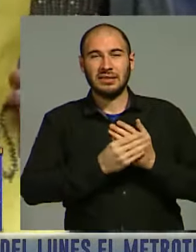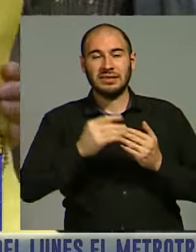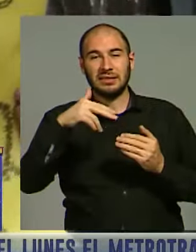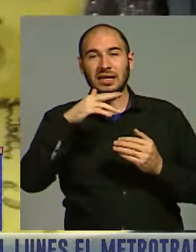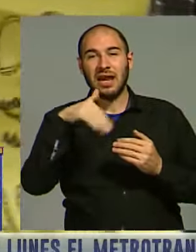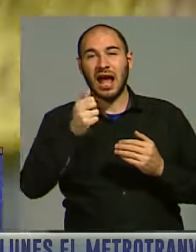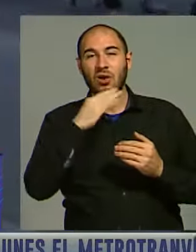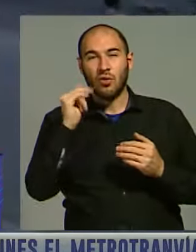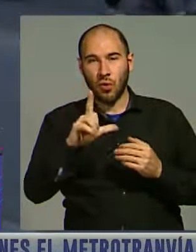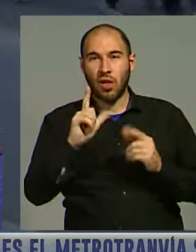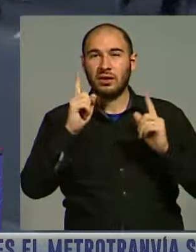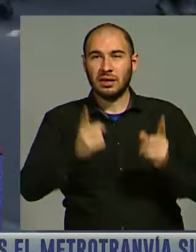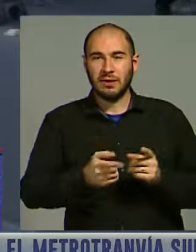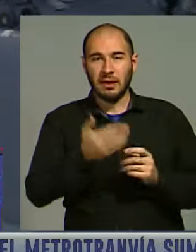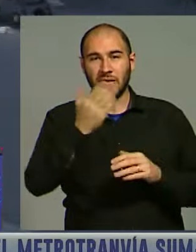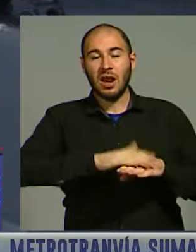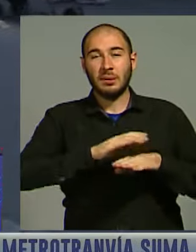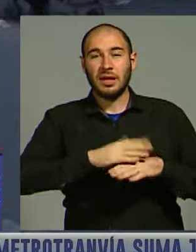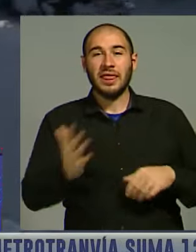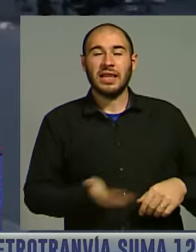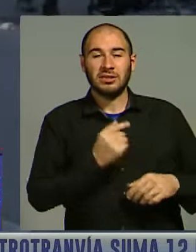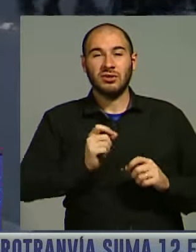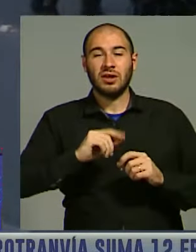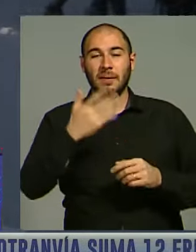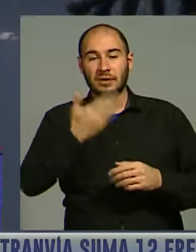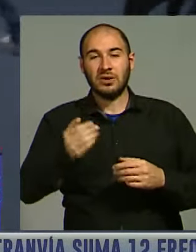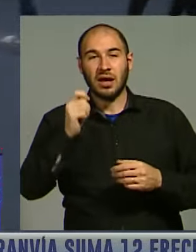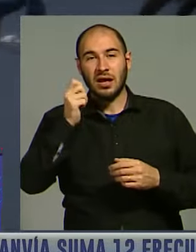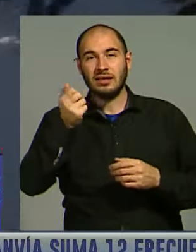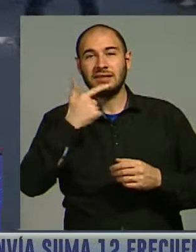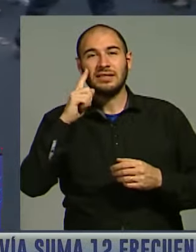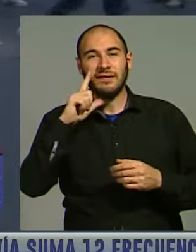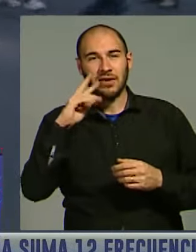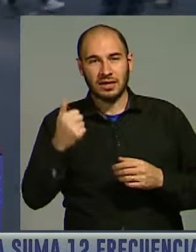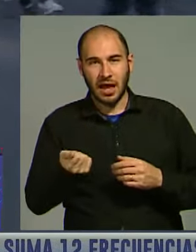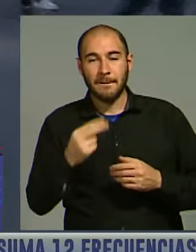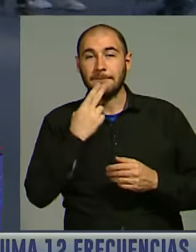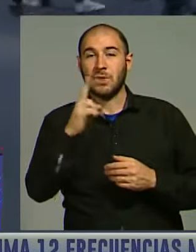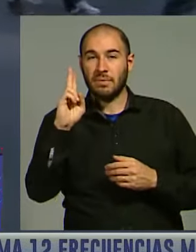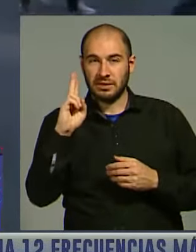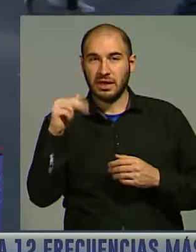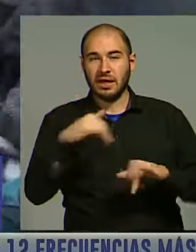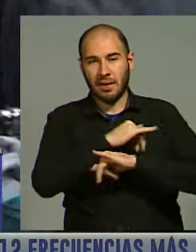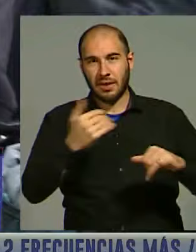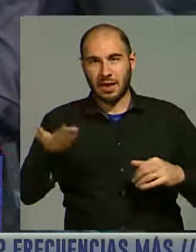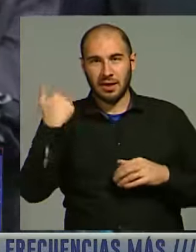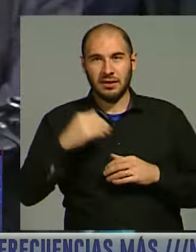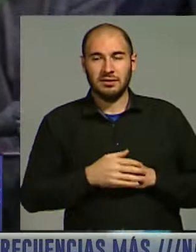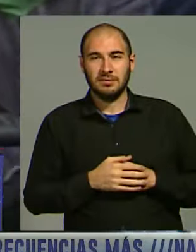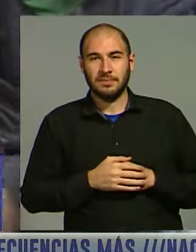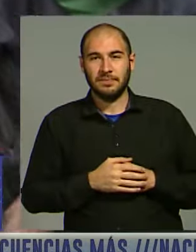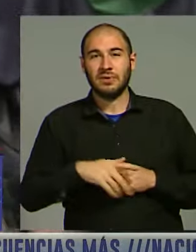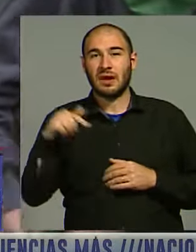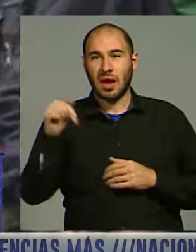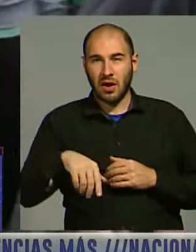Claudia Najul, como también quien está al frente de la Dirección de Género y Diversidad, Silvina Anfuso, lo prometieron durante su campaña. Sí. Y ahora